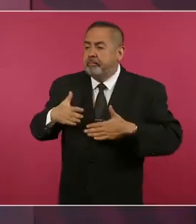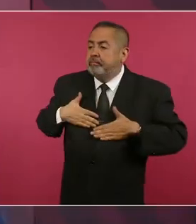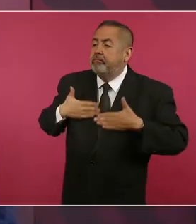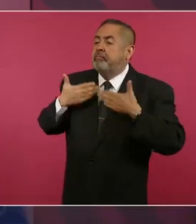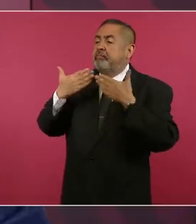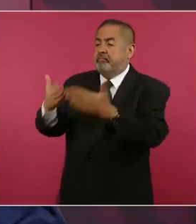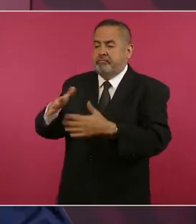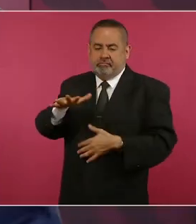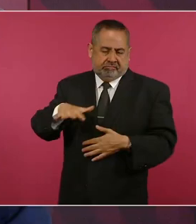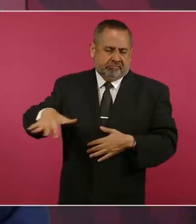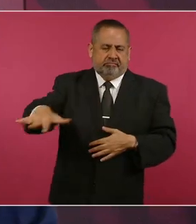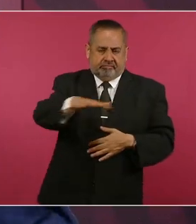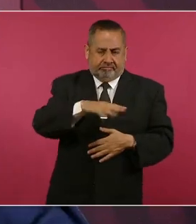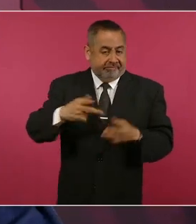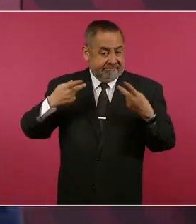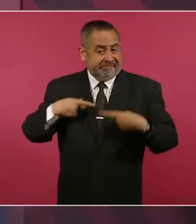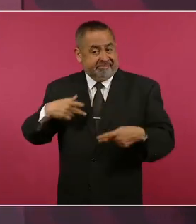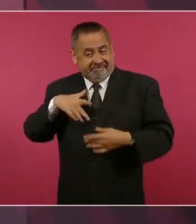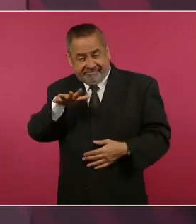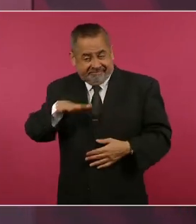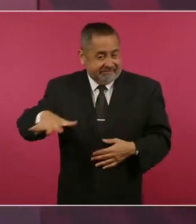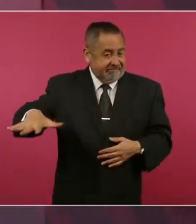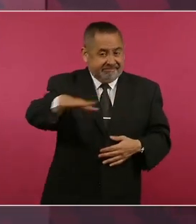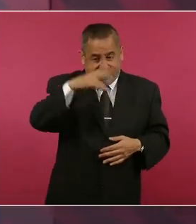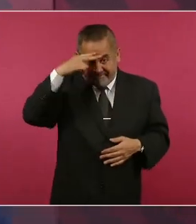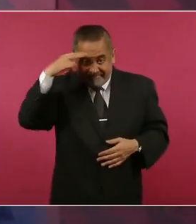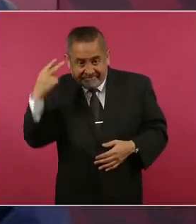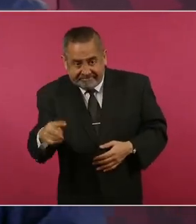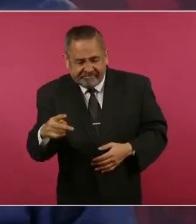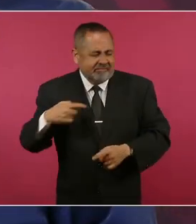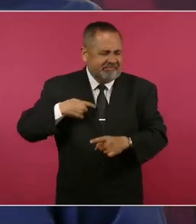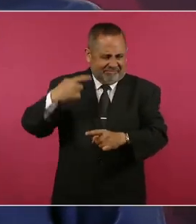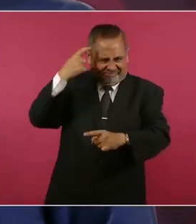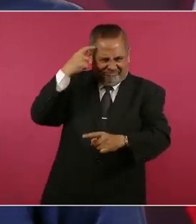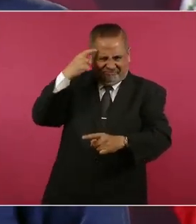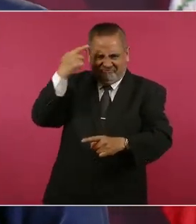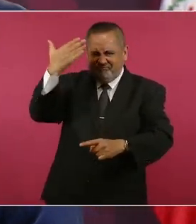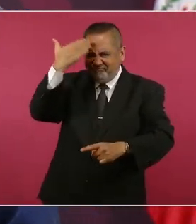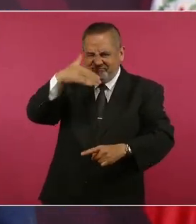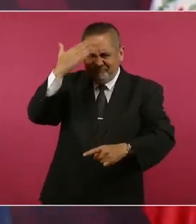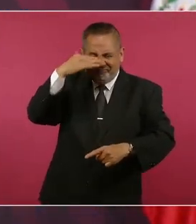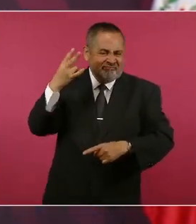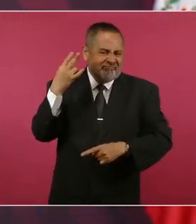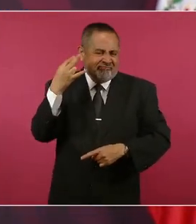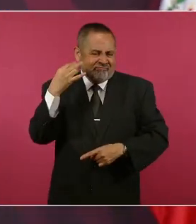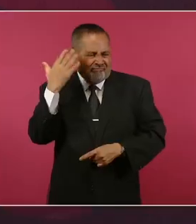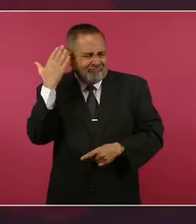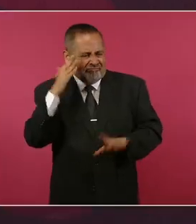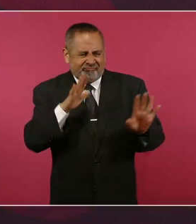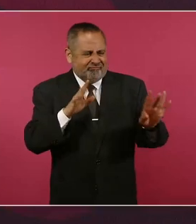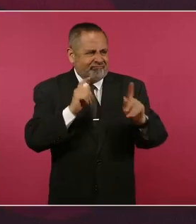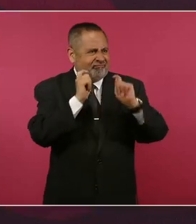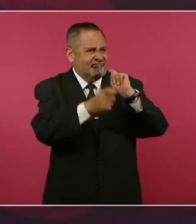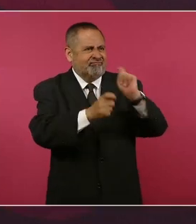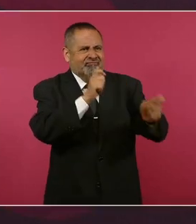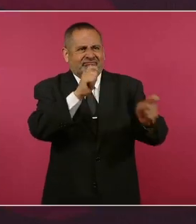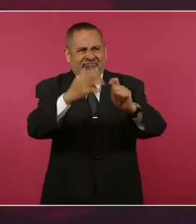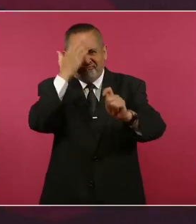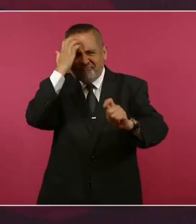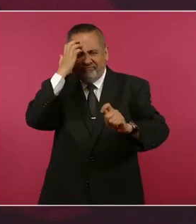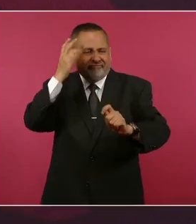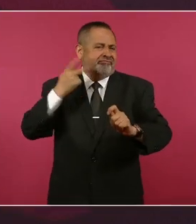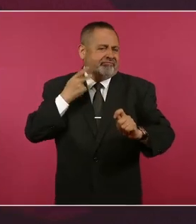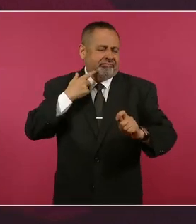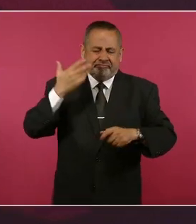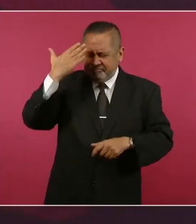porque nuestro pueblo está muy consciente, muy politizado.